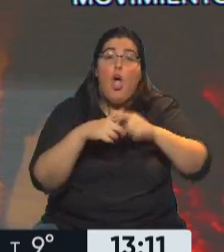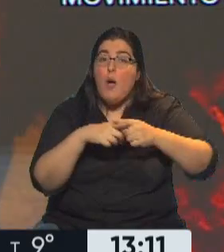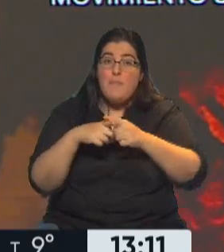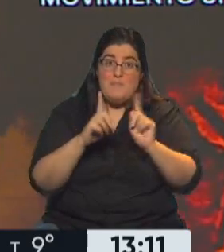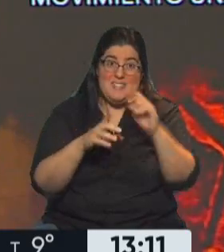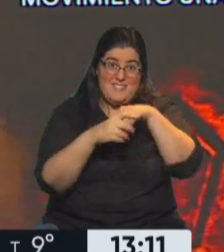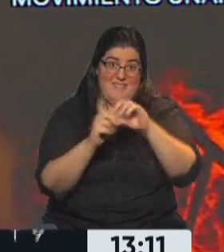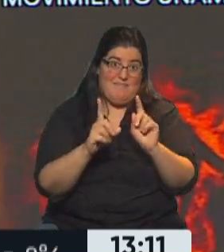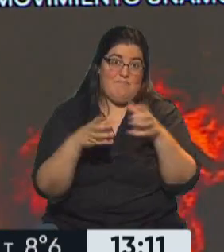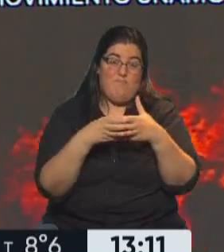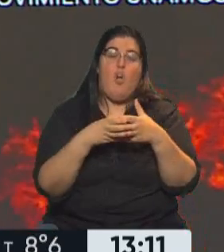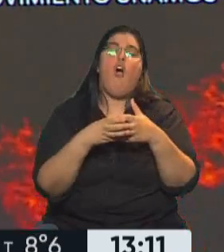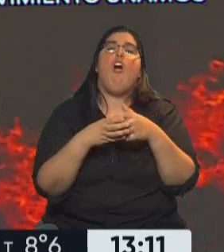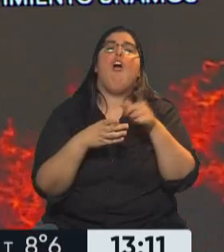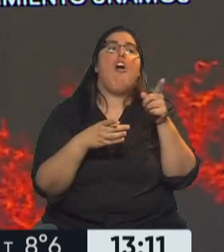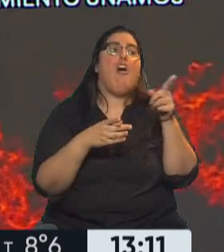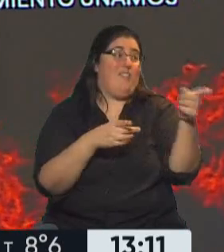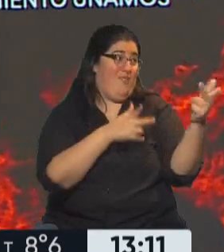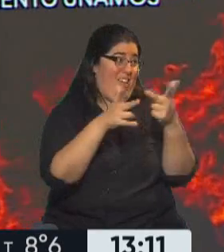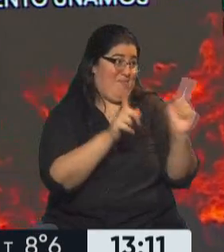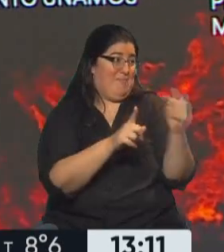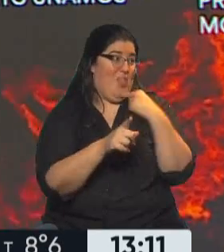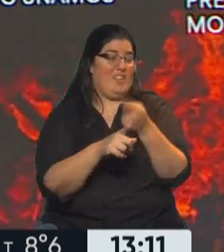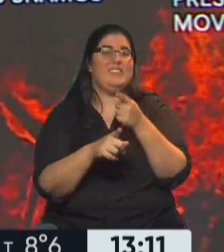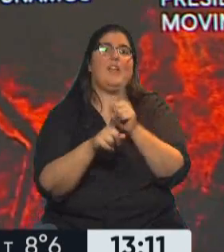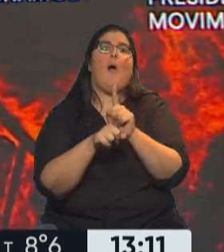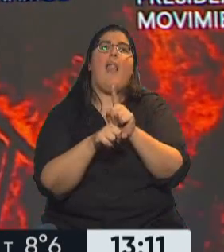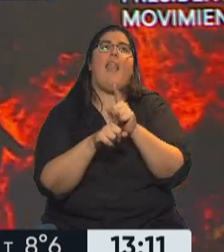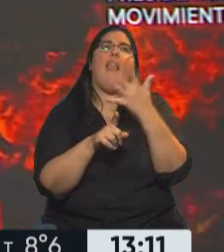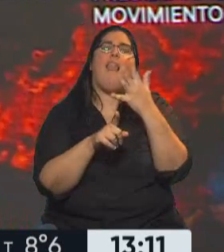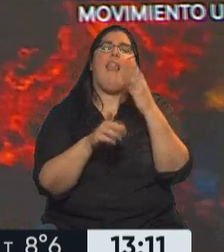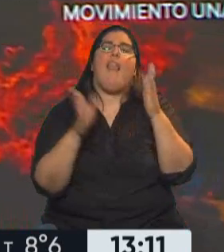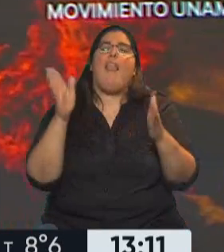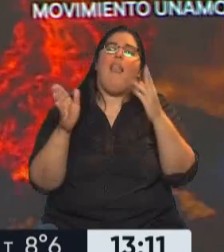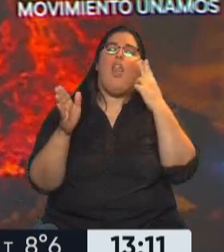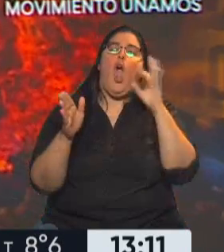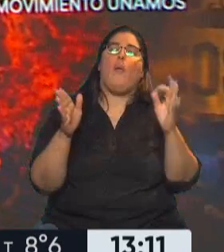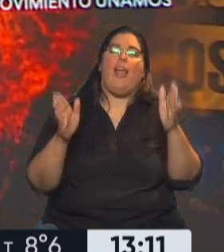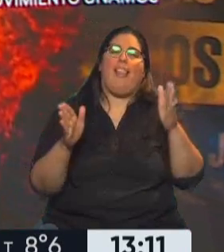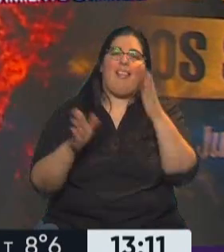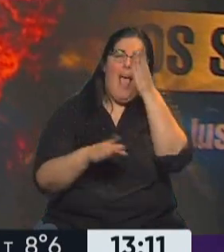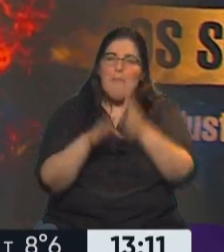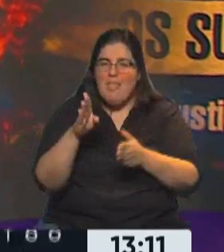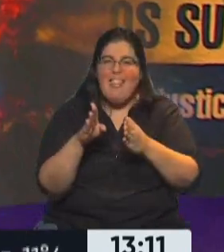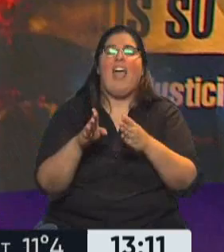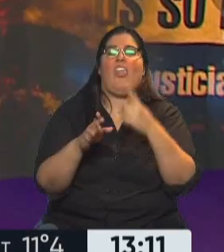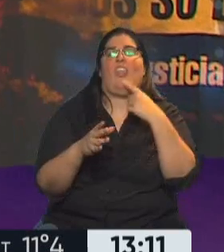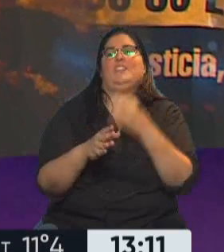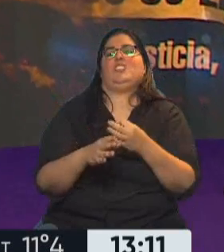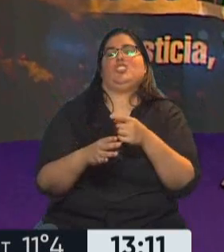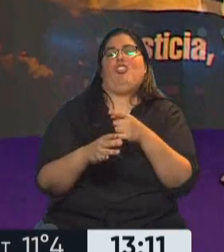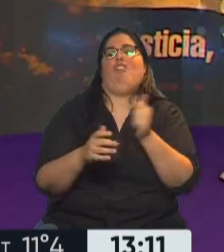que, como decía Rulo, es una escisión que se dio a mediados de la década del 90 del sandinismo. Faltaría